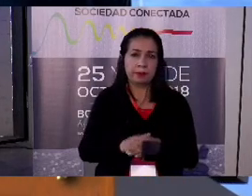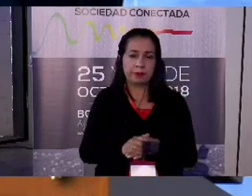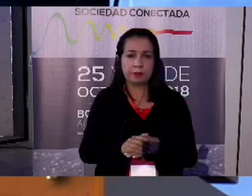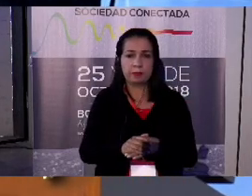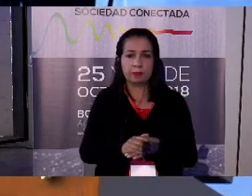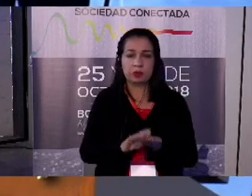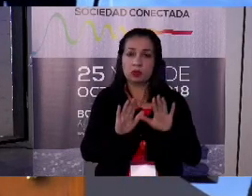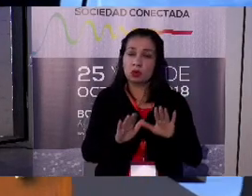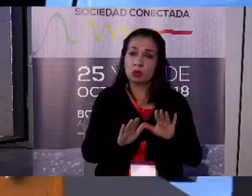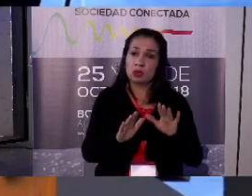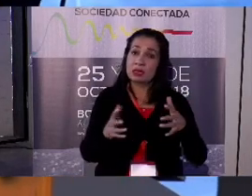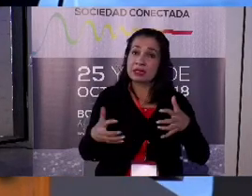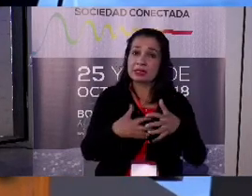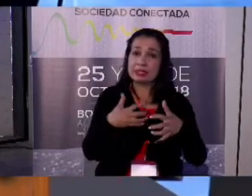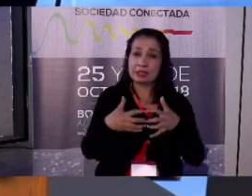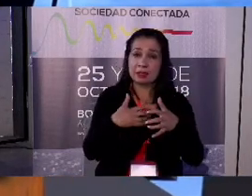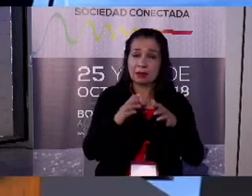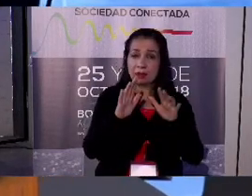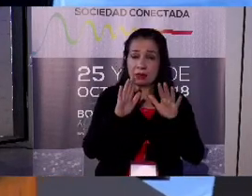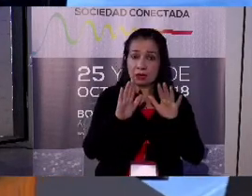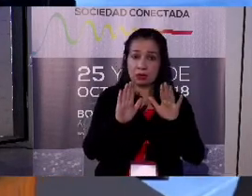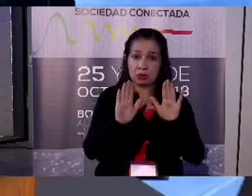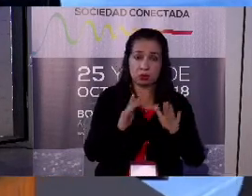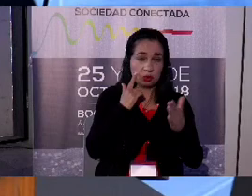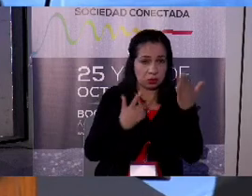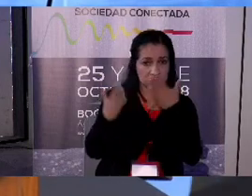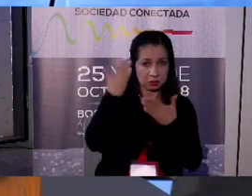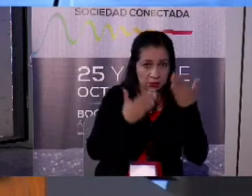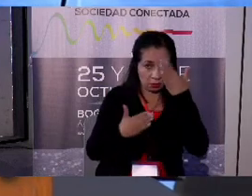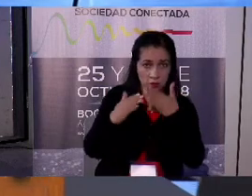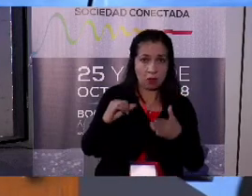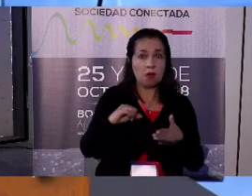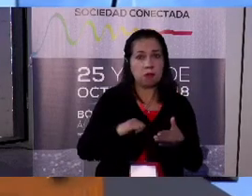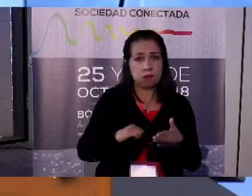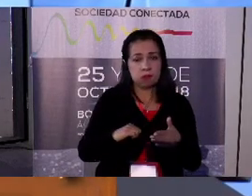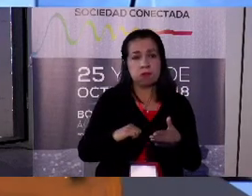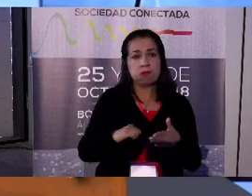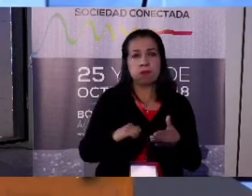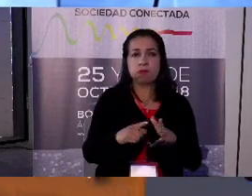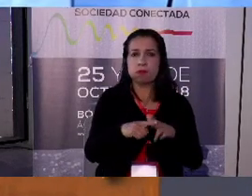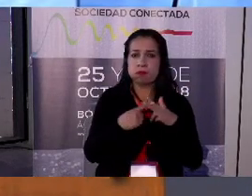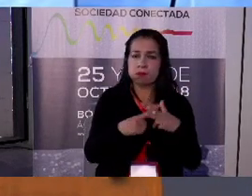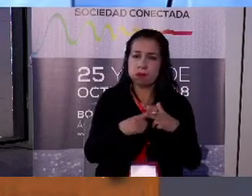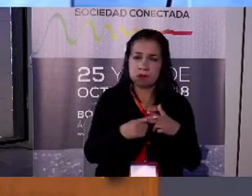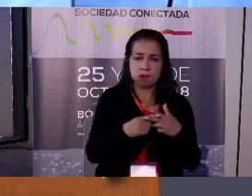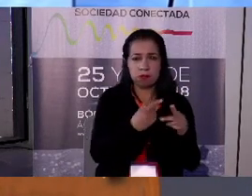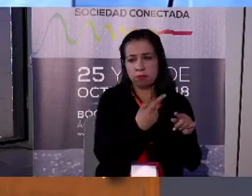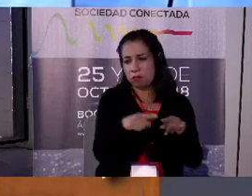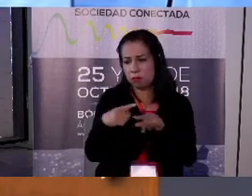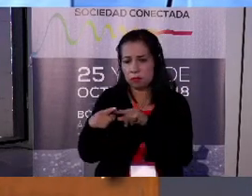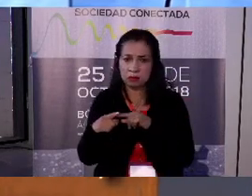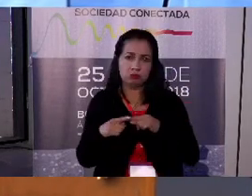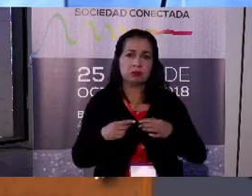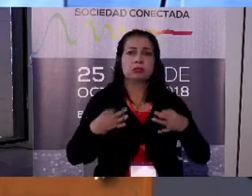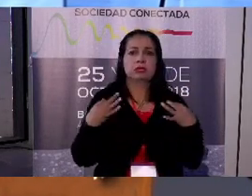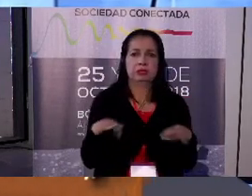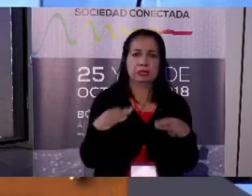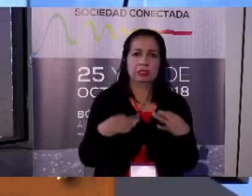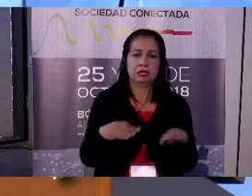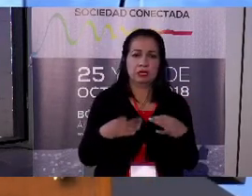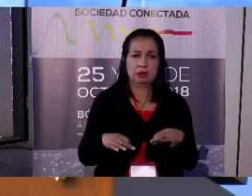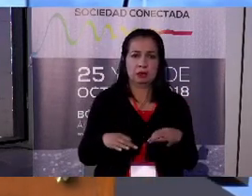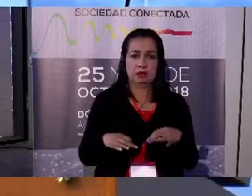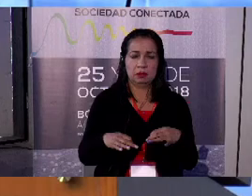simulación va a tener una instrumentación muy sencilla y